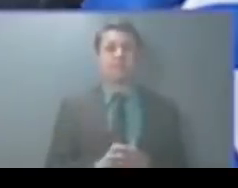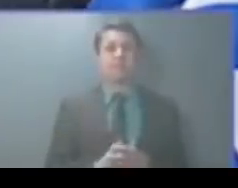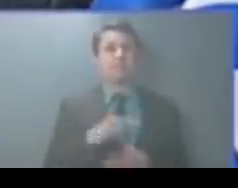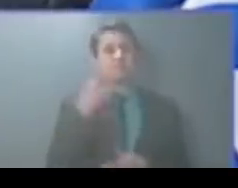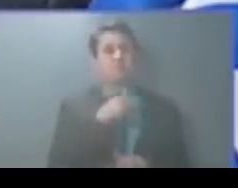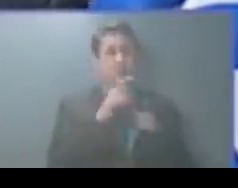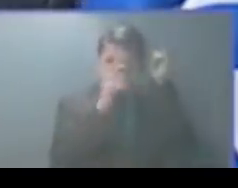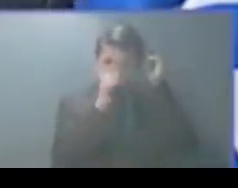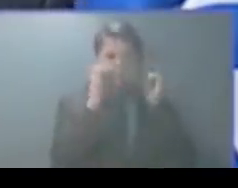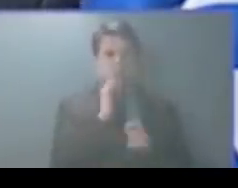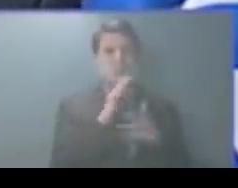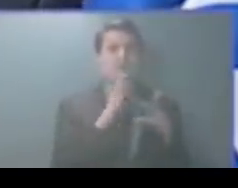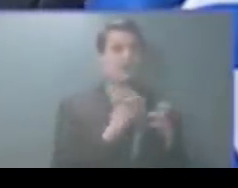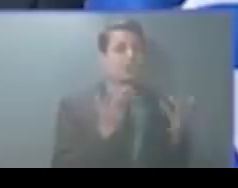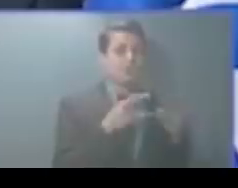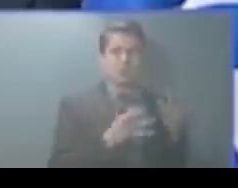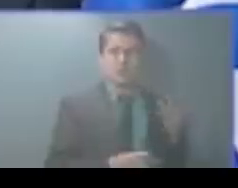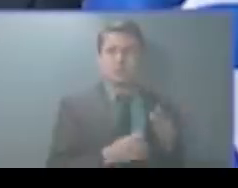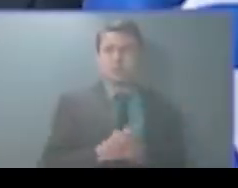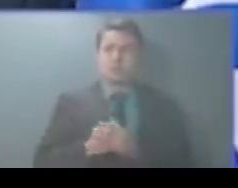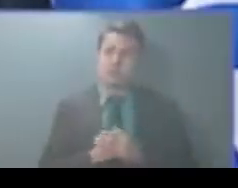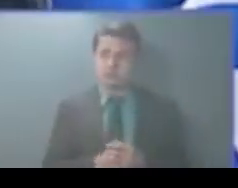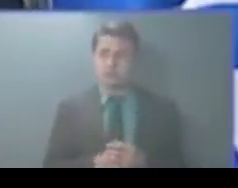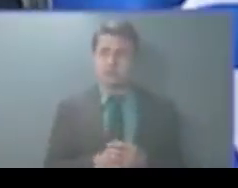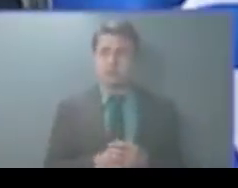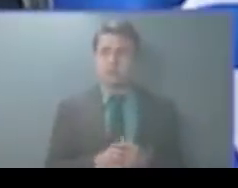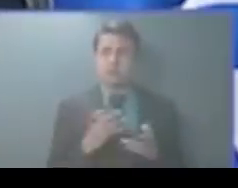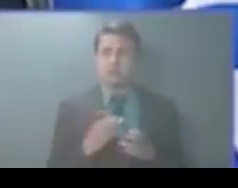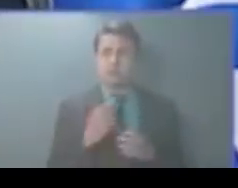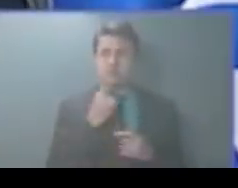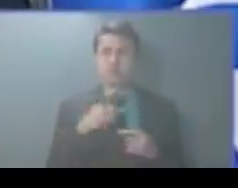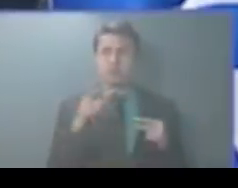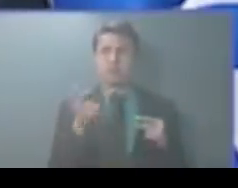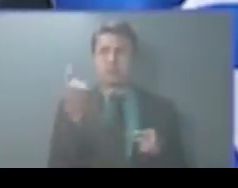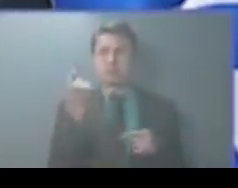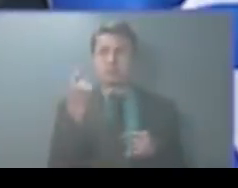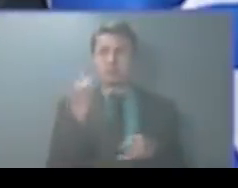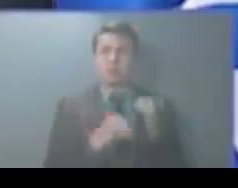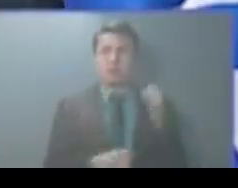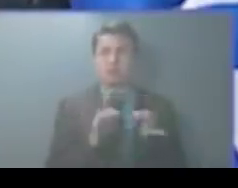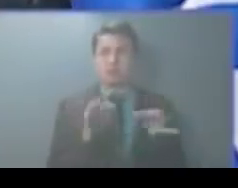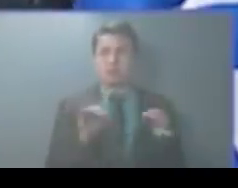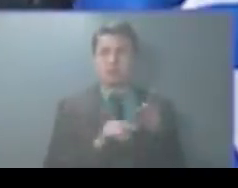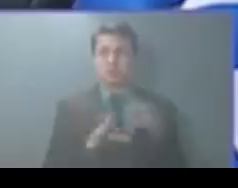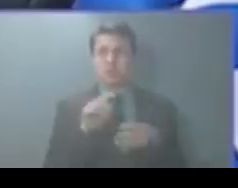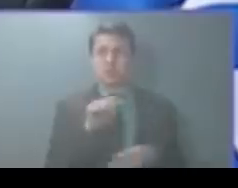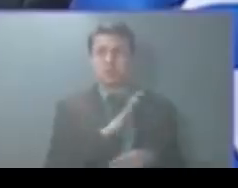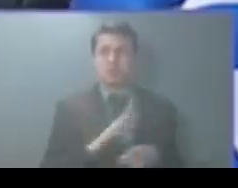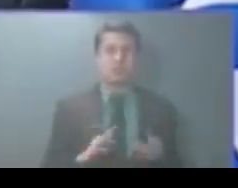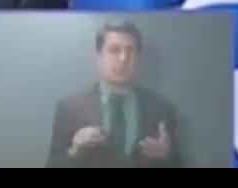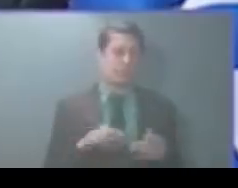ha querido legislar. Se ha llegado a proclamar intérprete último de la Constitución de la